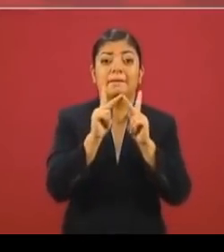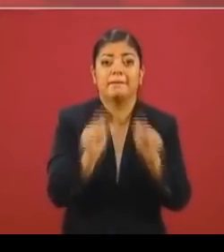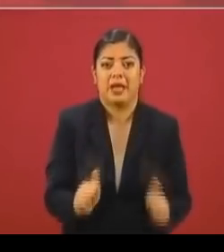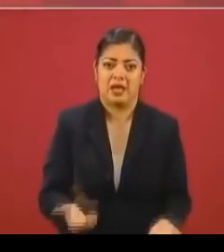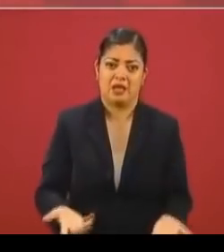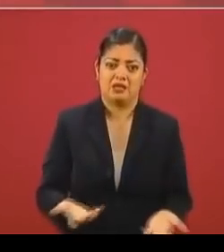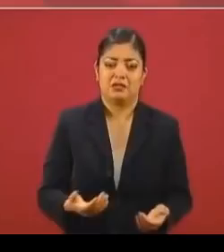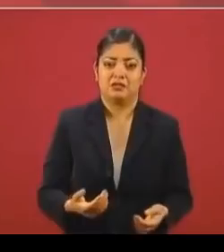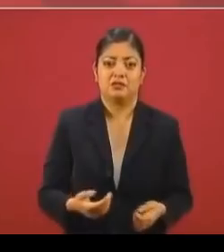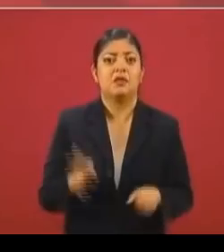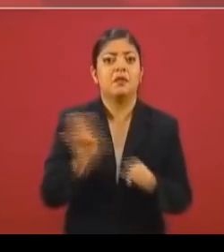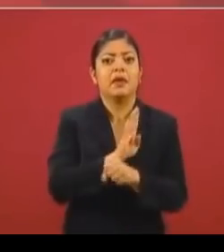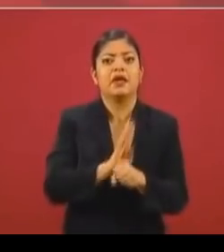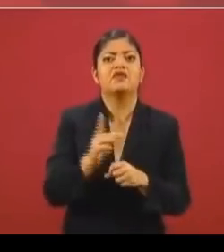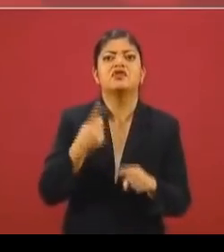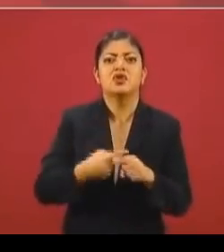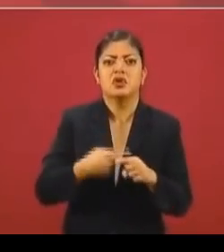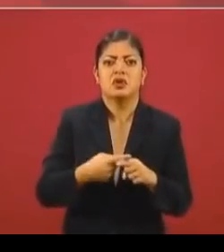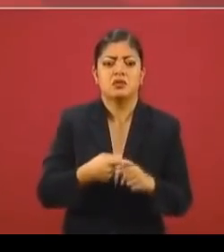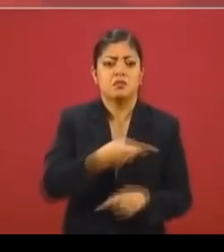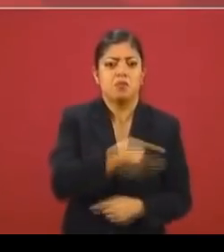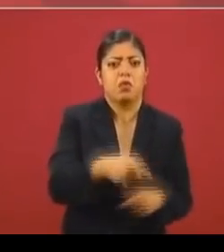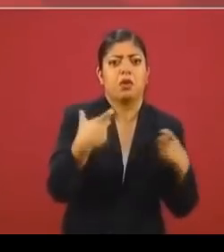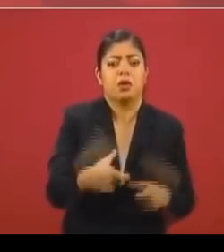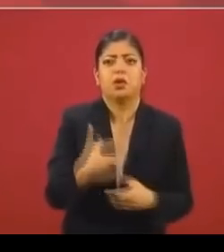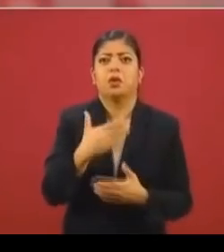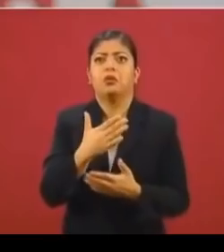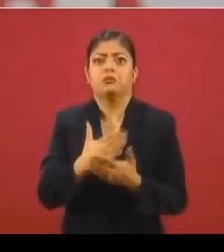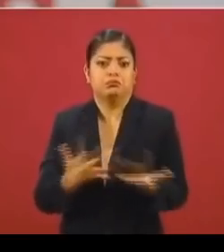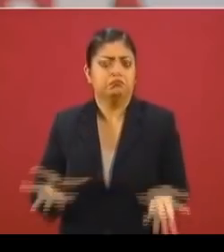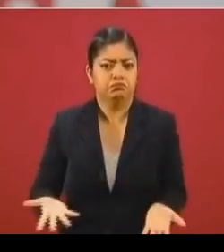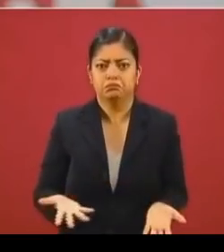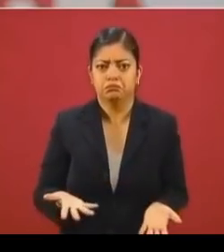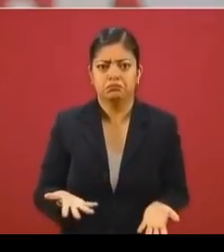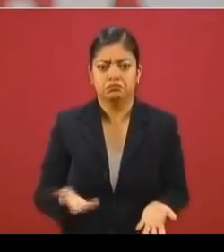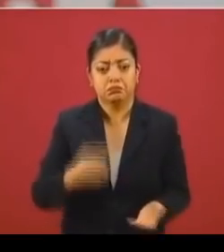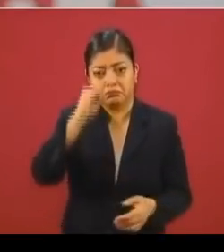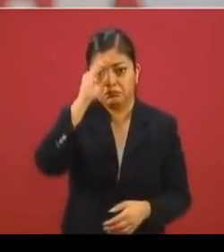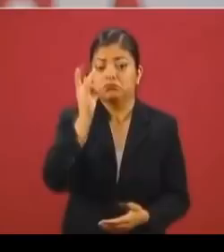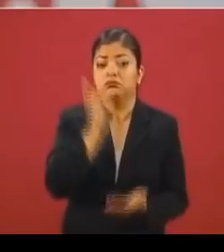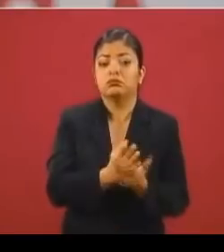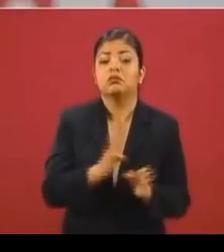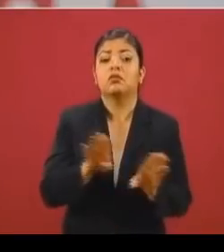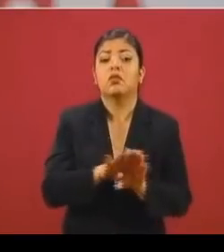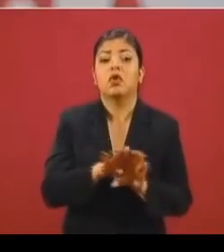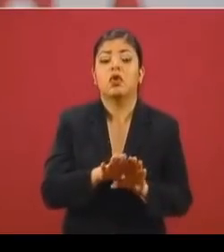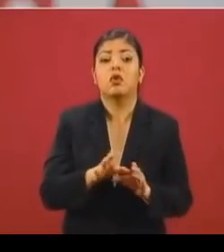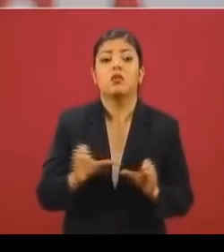Y es en beneficio de todas las clases sociales, no solo de los sectores